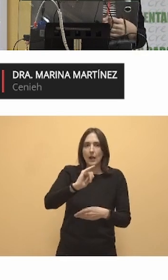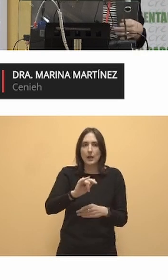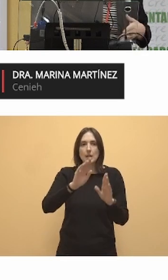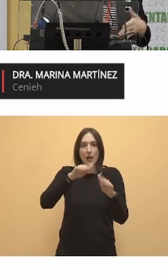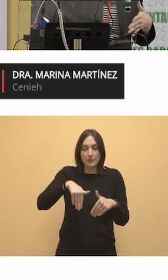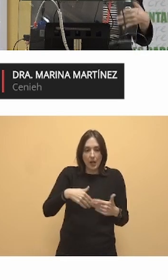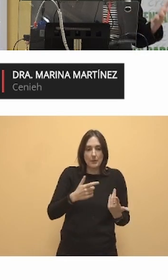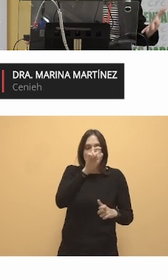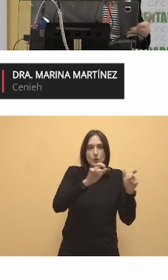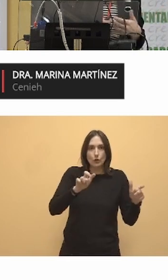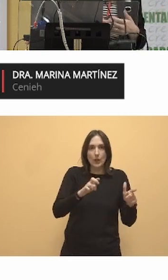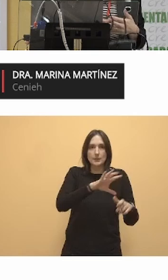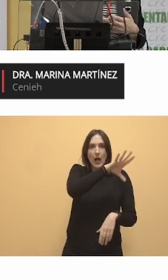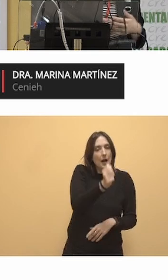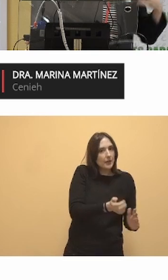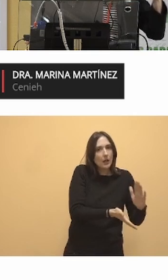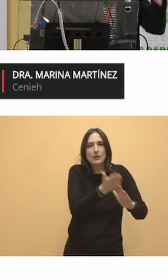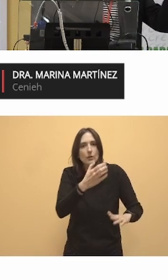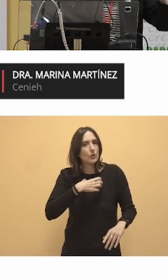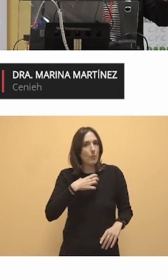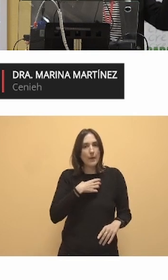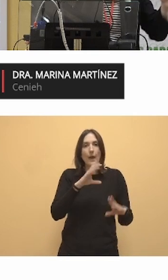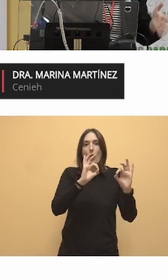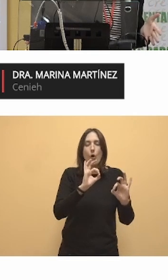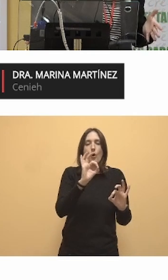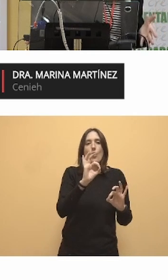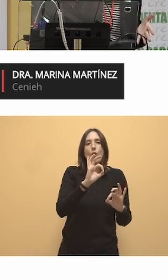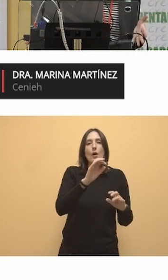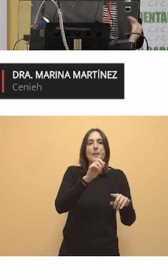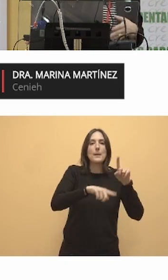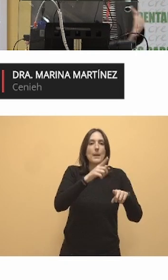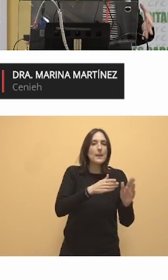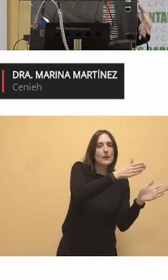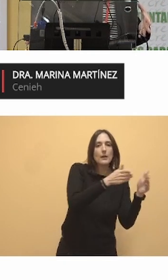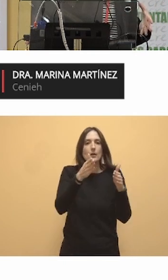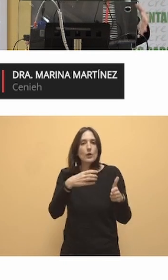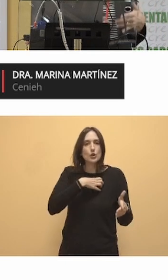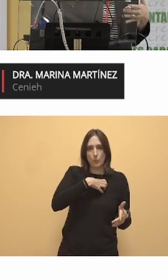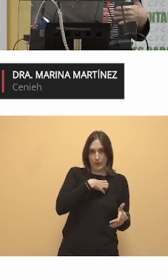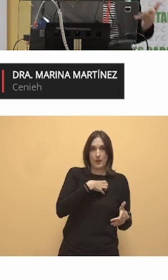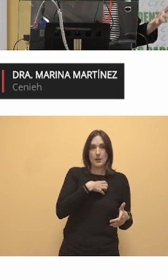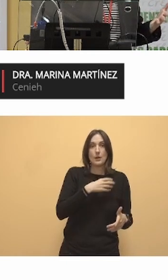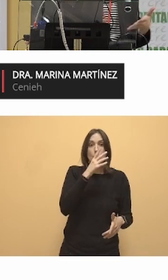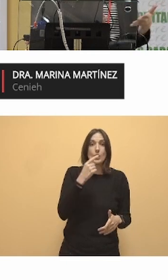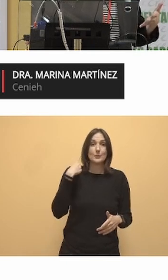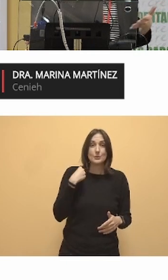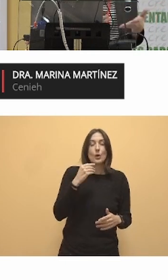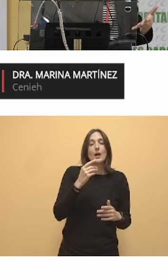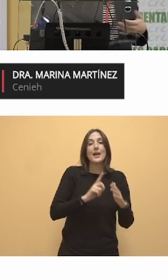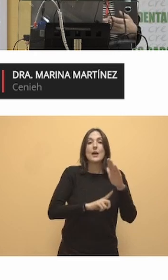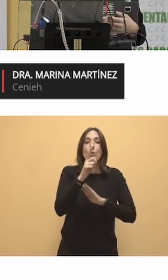los homínidos salir del continente africano o moverse en determinadas direcciones. Y es que para estudiar la